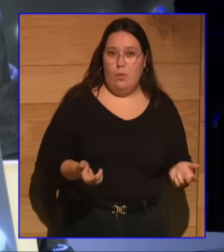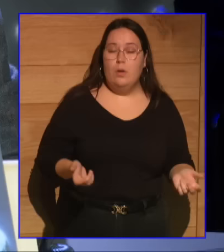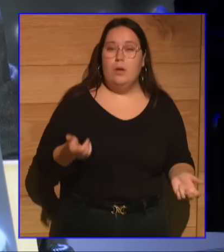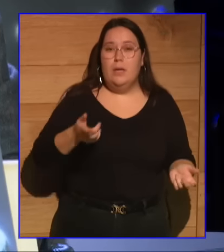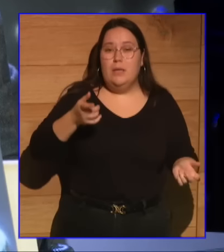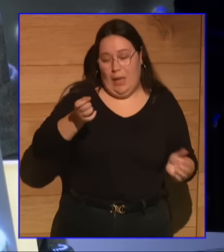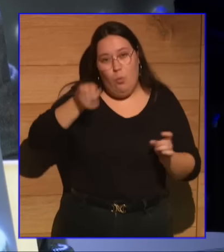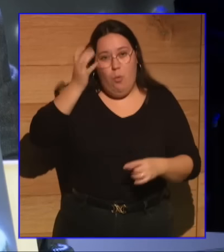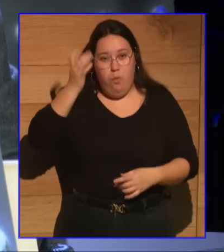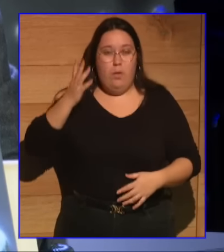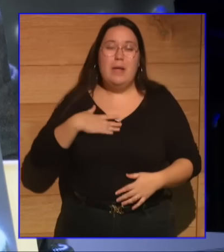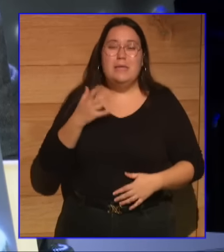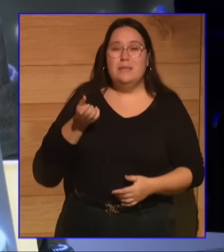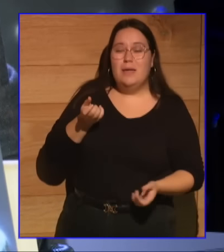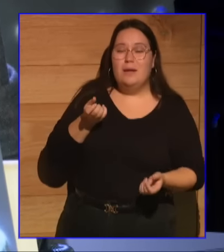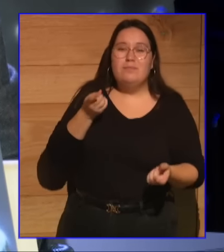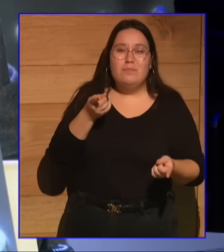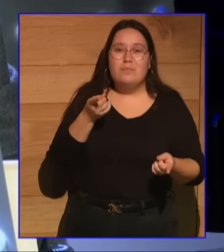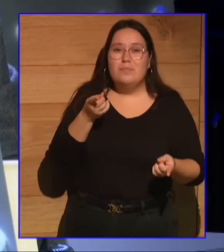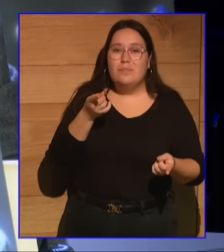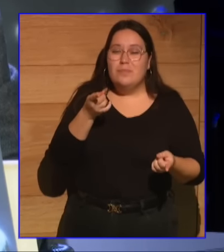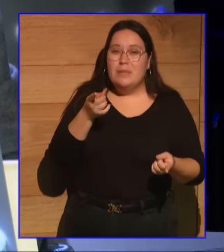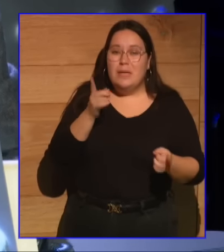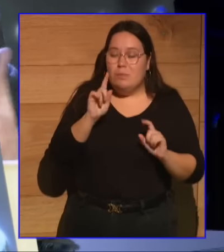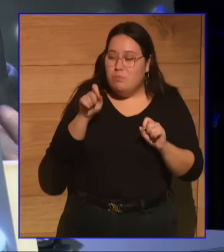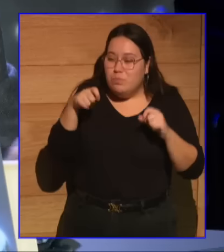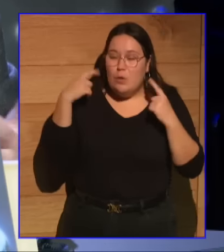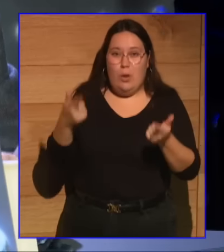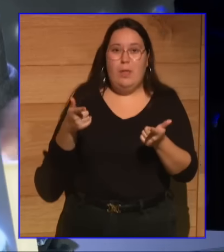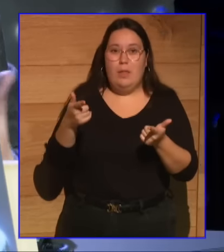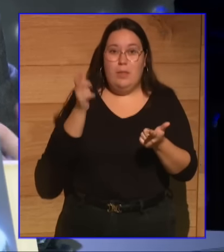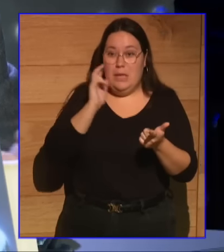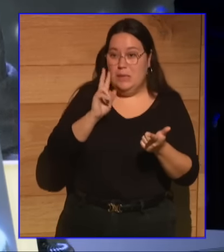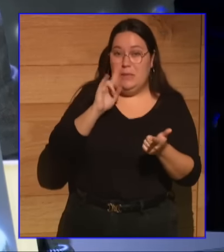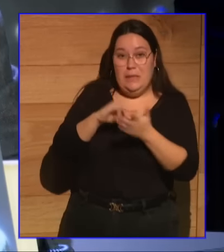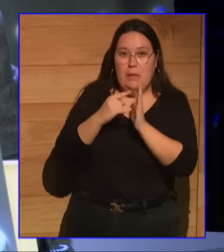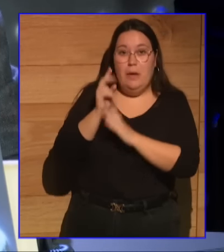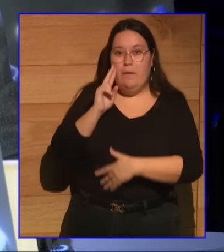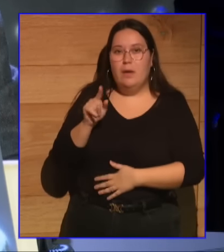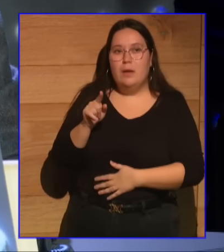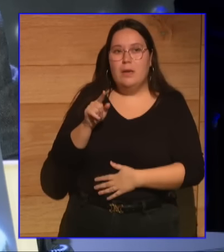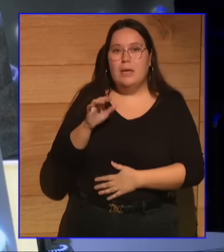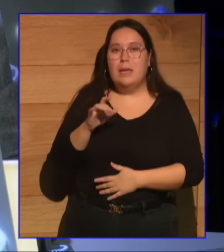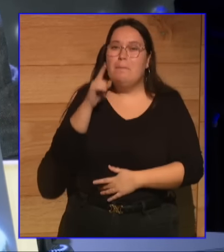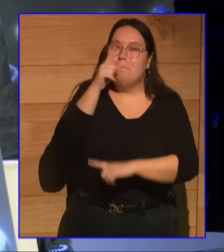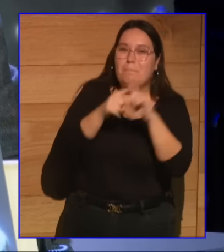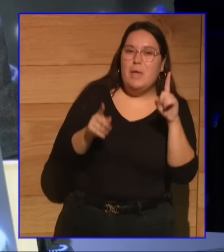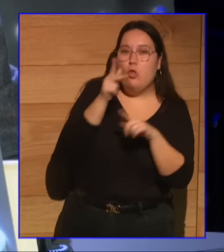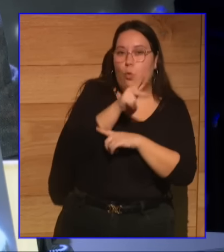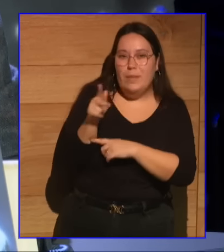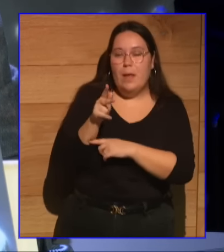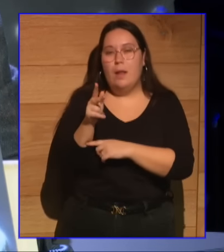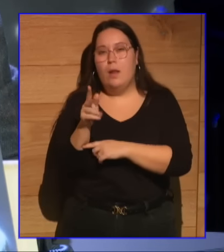complejidad narrativa y esa fluidez sigue estando ahí, aunque uno pueda percibir esa técnica semidocumental o